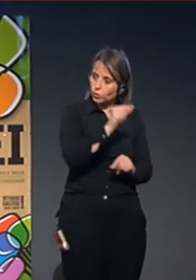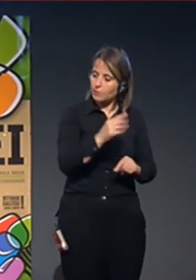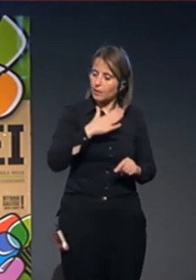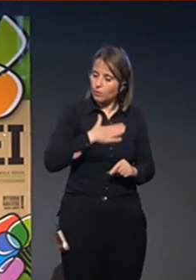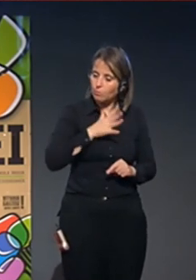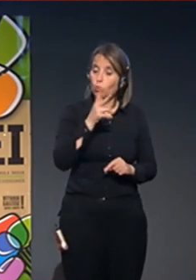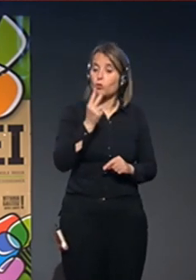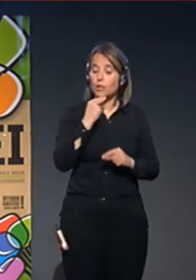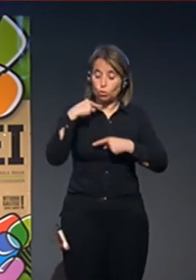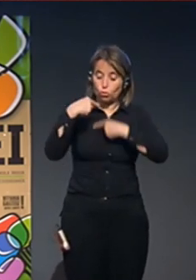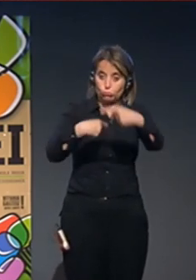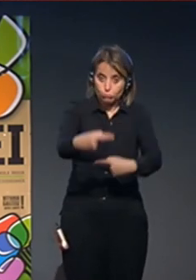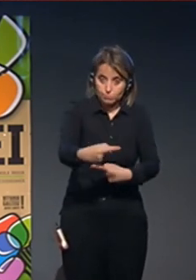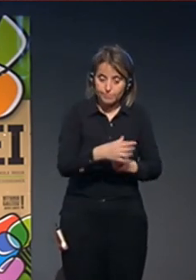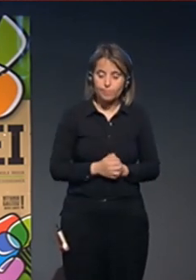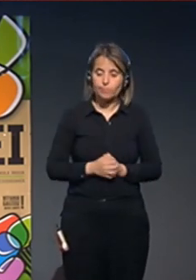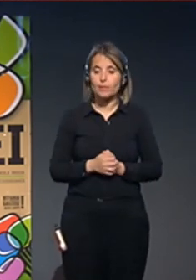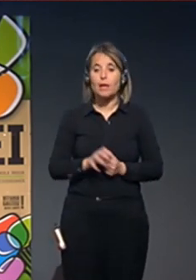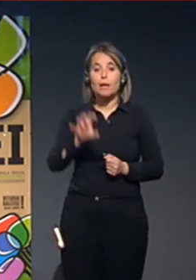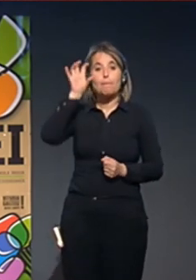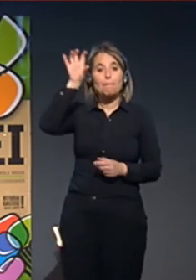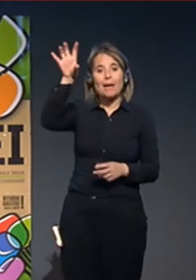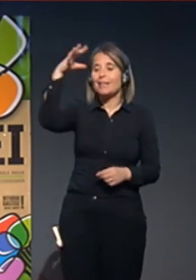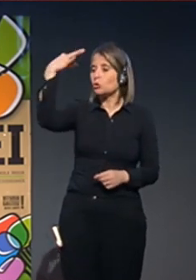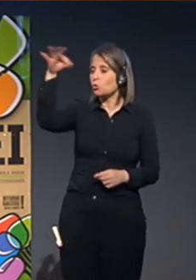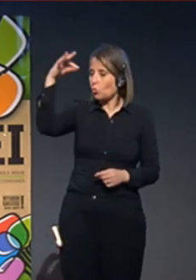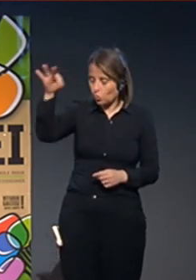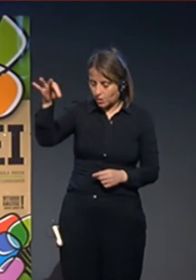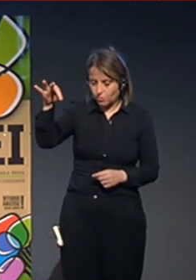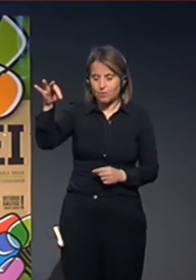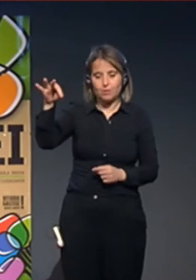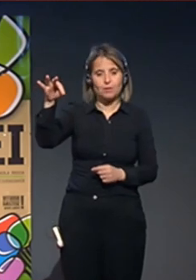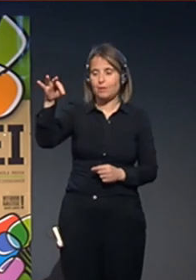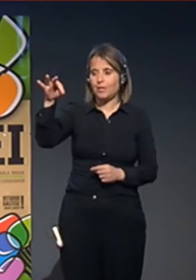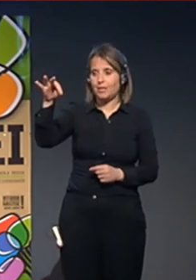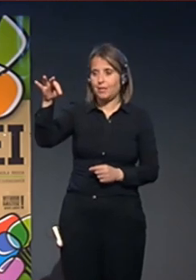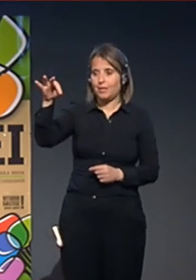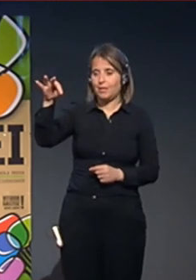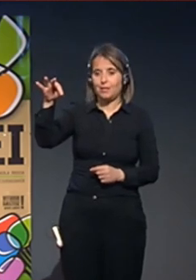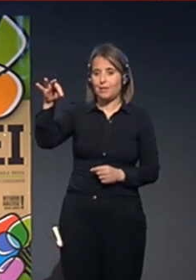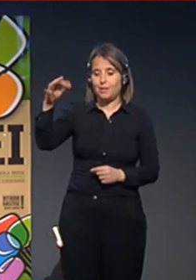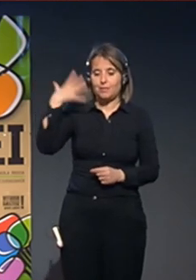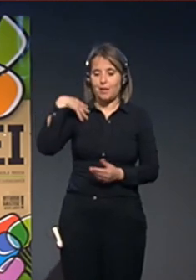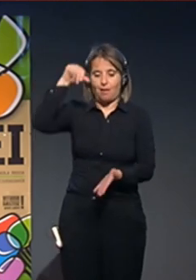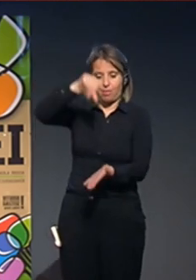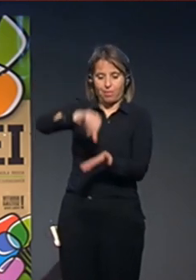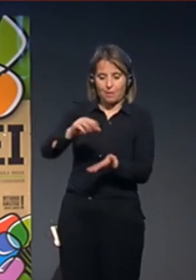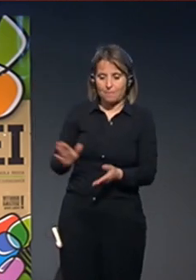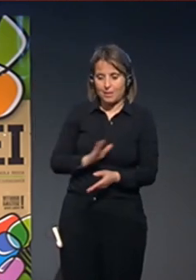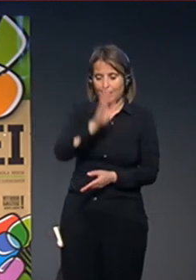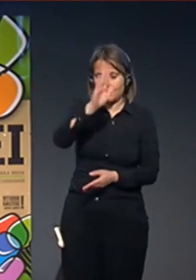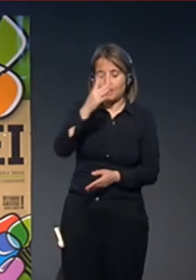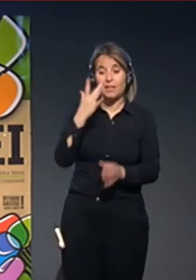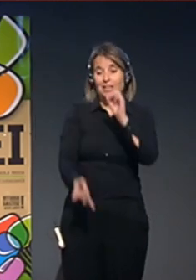nuestros nietos y entonces el único país que nada más llegara su capital hizo